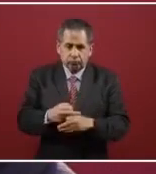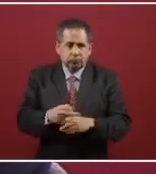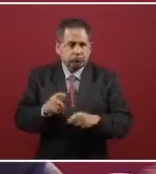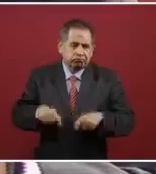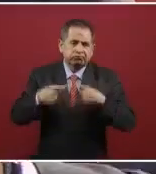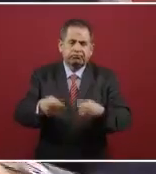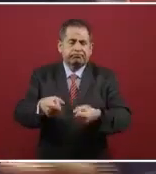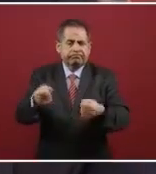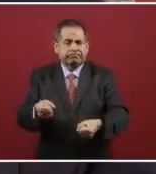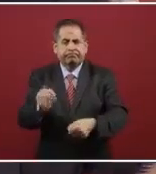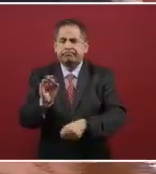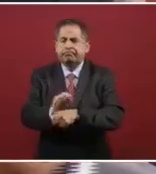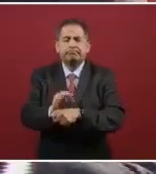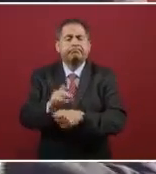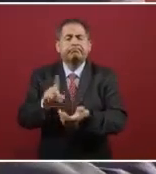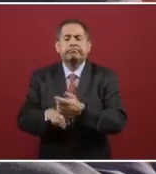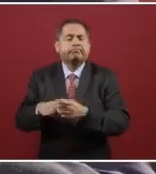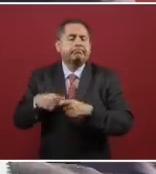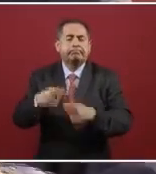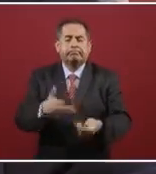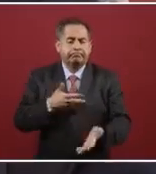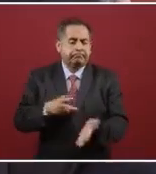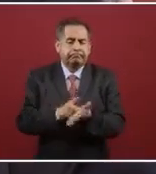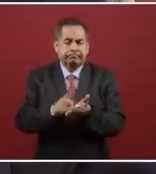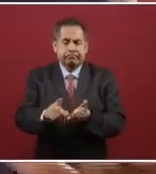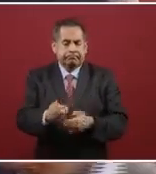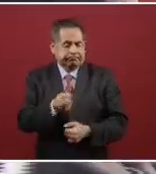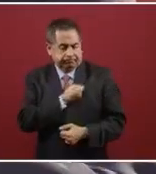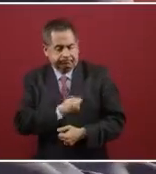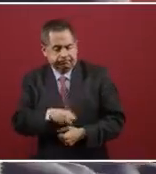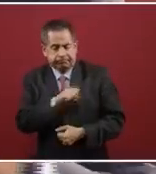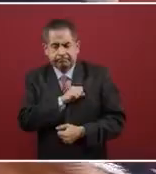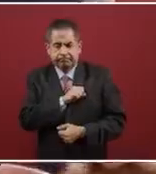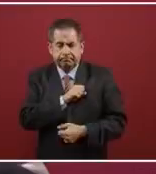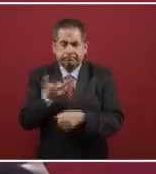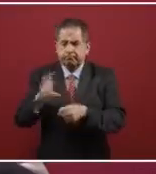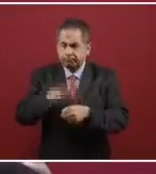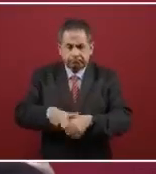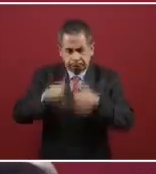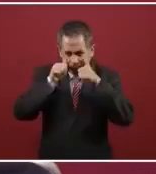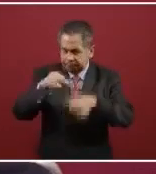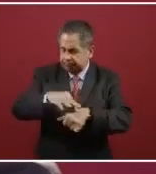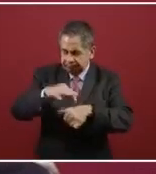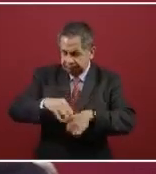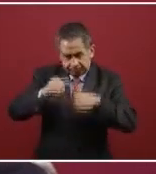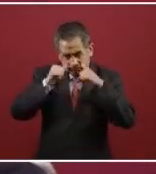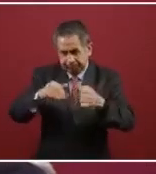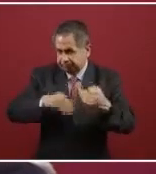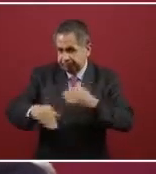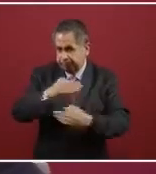tengan garantizado el derecho a la salud. Atención médica,